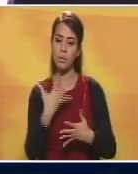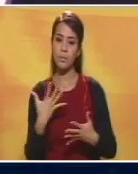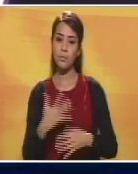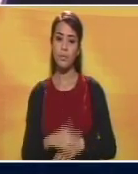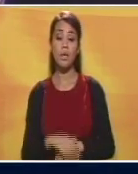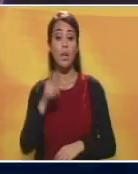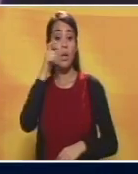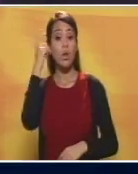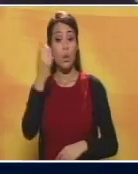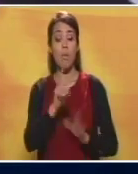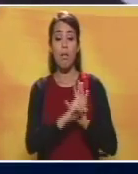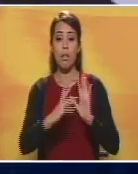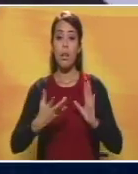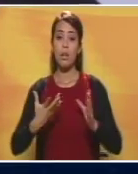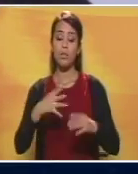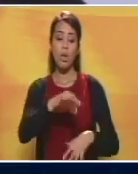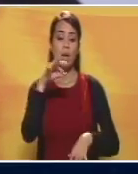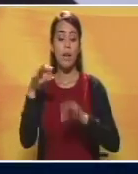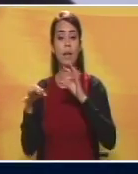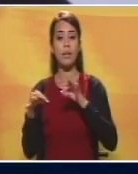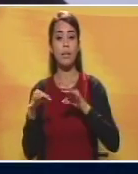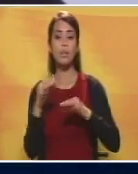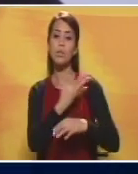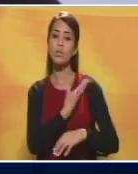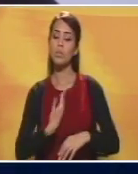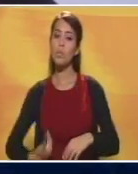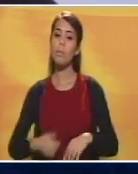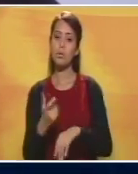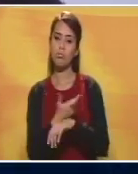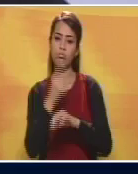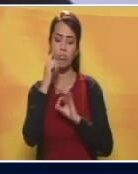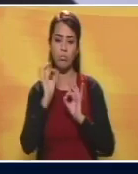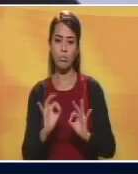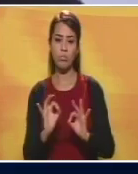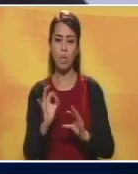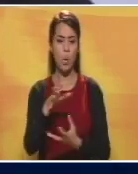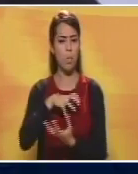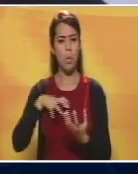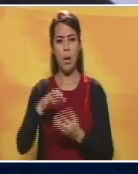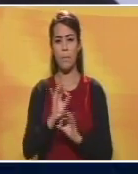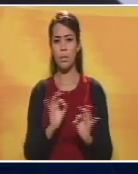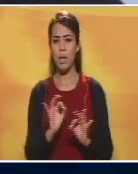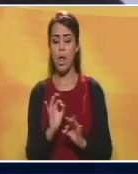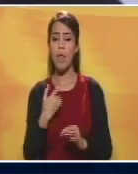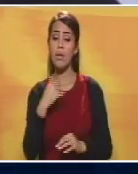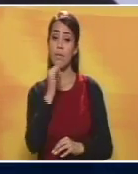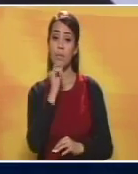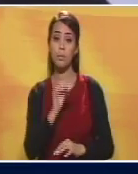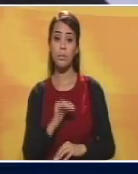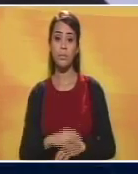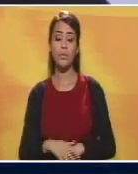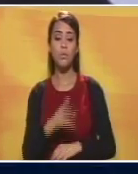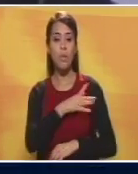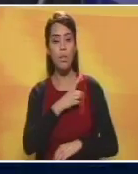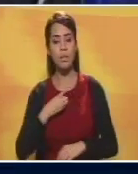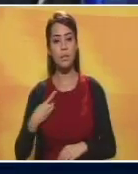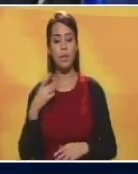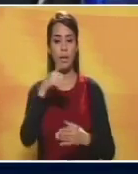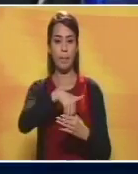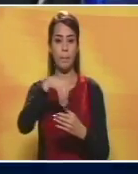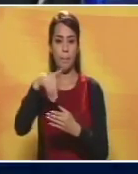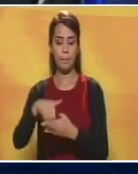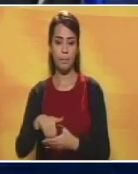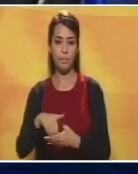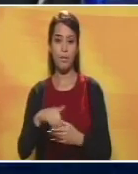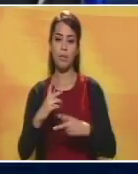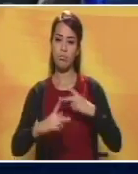tienen derecho a elegir a sus gobernantes sin injerencia externa ni violencia, por lo que manifestó su deseo de que los comicios presidenciales